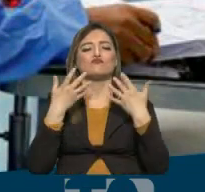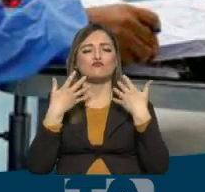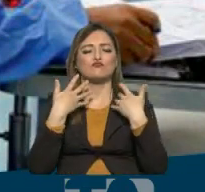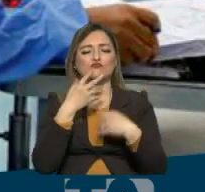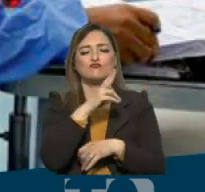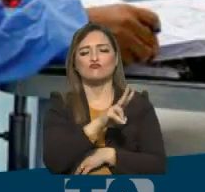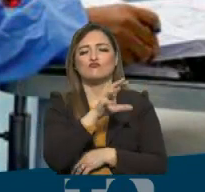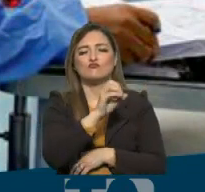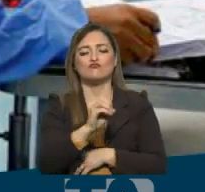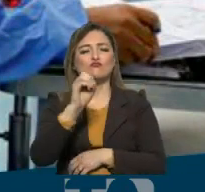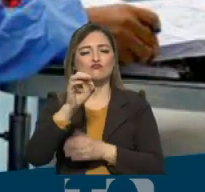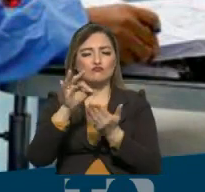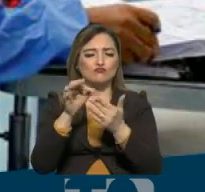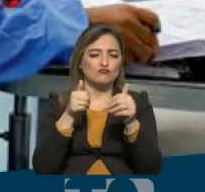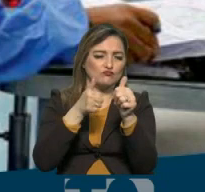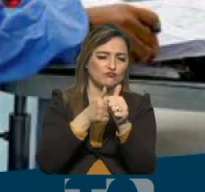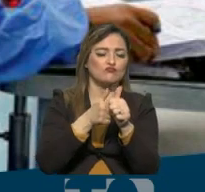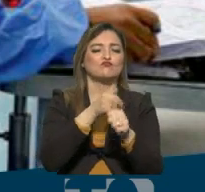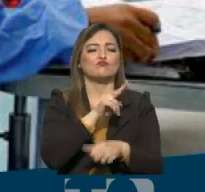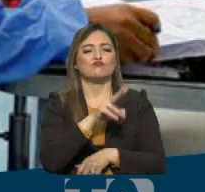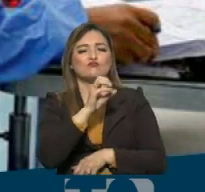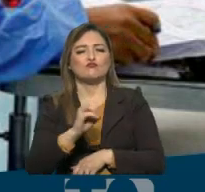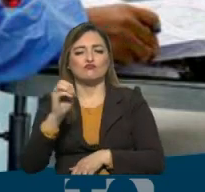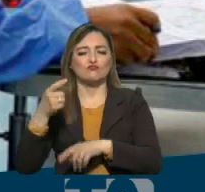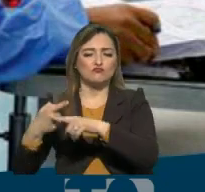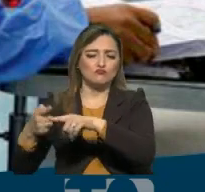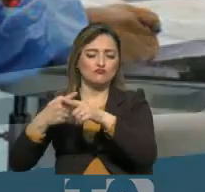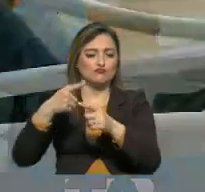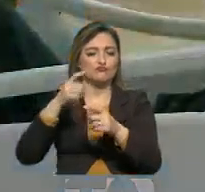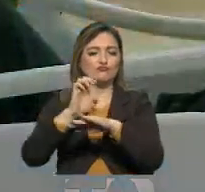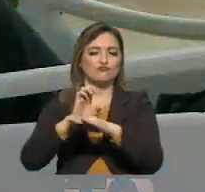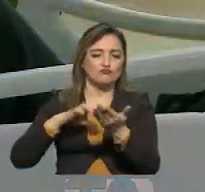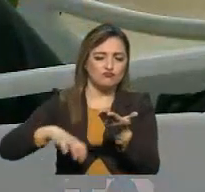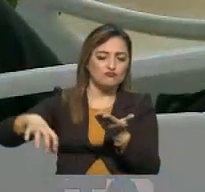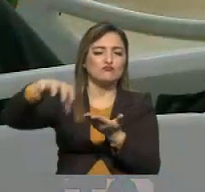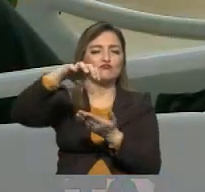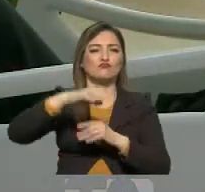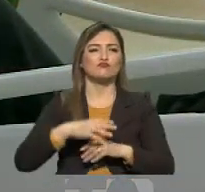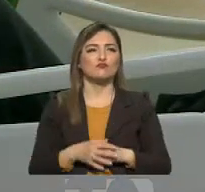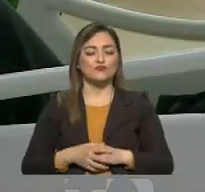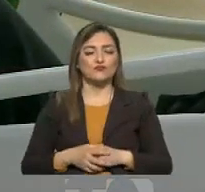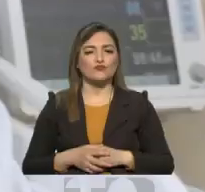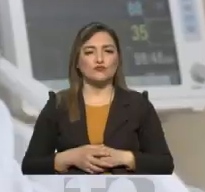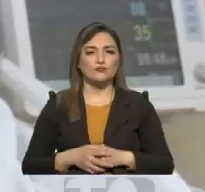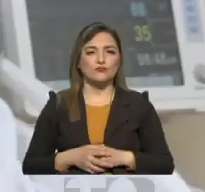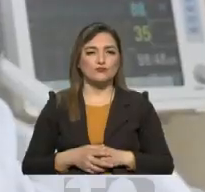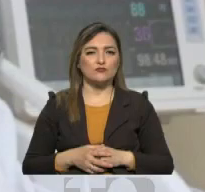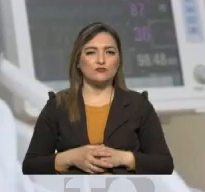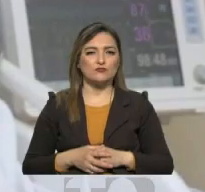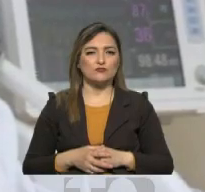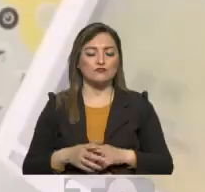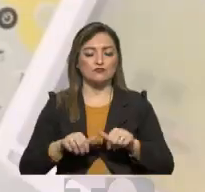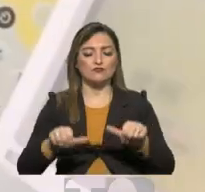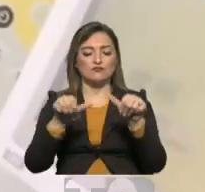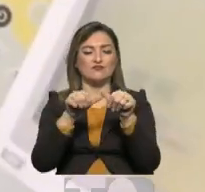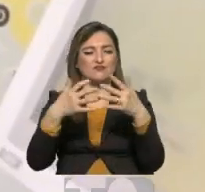20% provienen de cantones aledaños y el 20% restante de otras provincias del país. Para precisamente poder recibir estos pacientes derivados, las